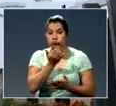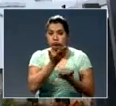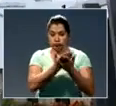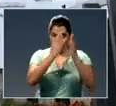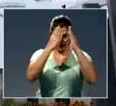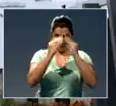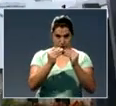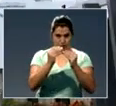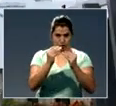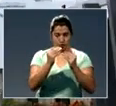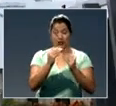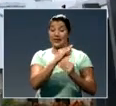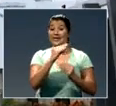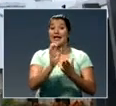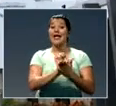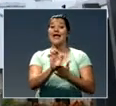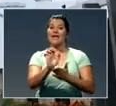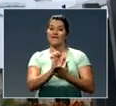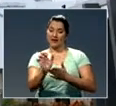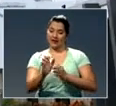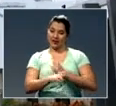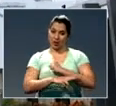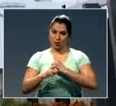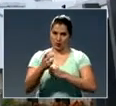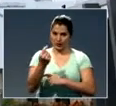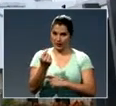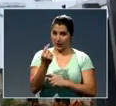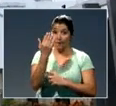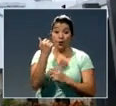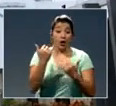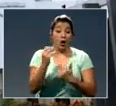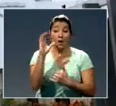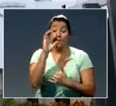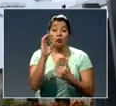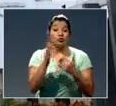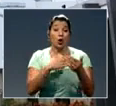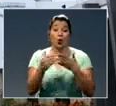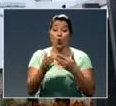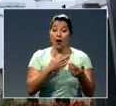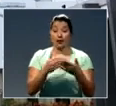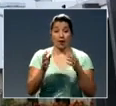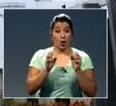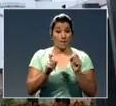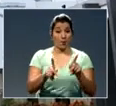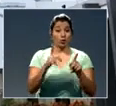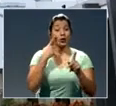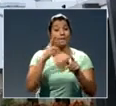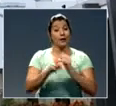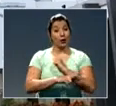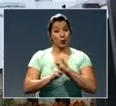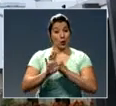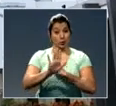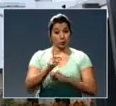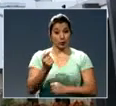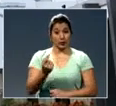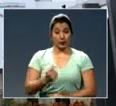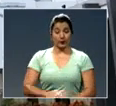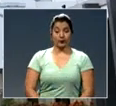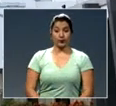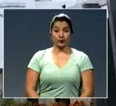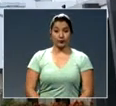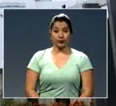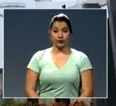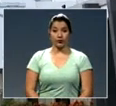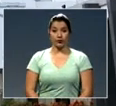evite ser víctimas de el AMPA, que ahora buscan cualquier oportunidad para llevarse su dinero.